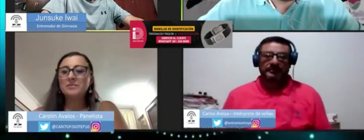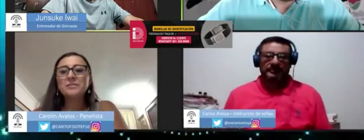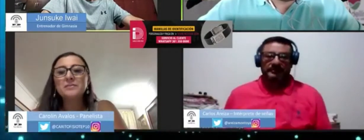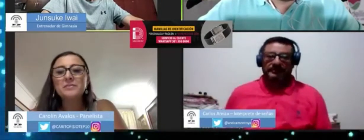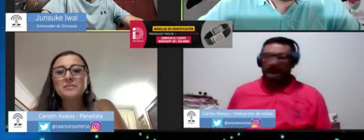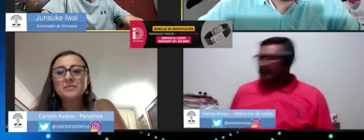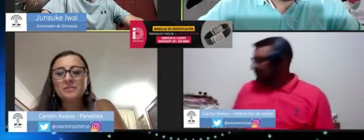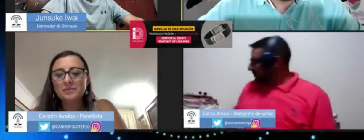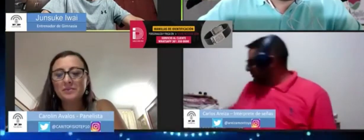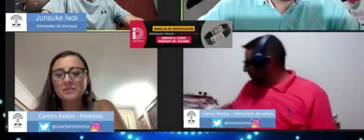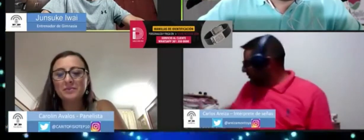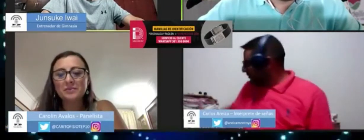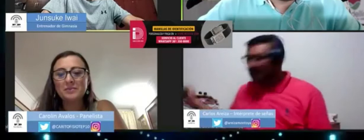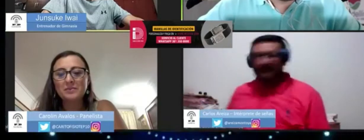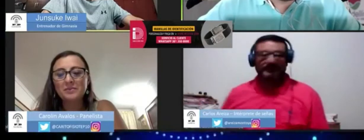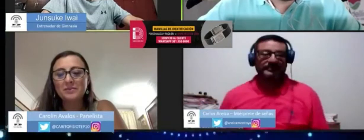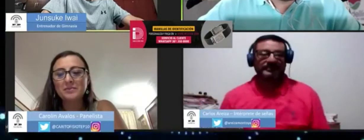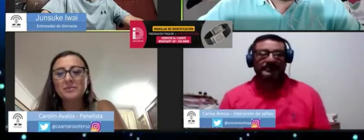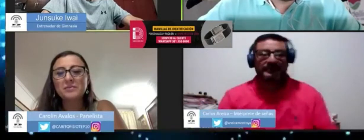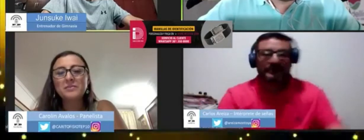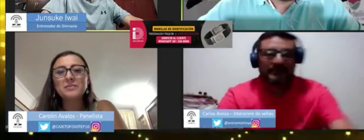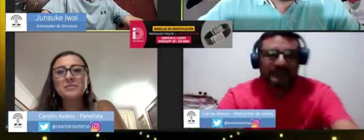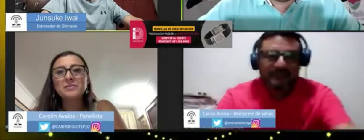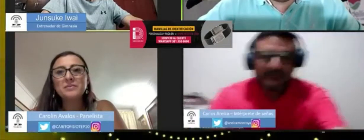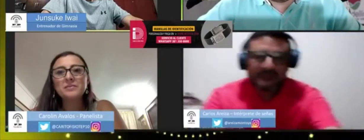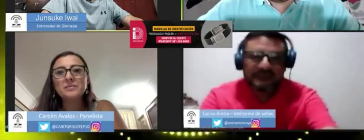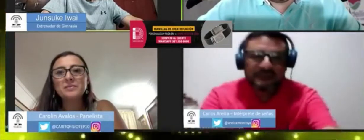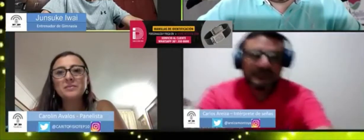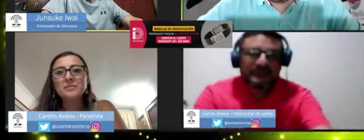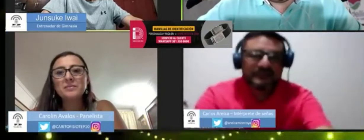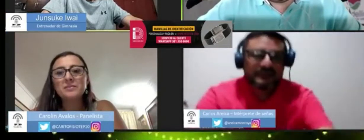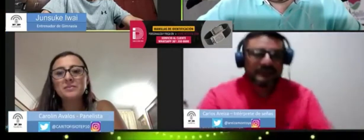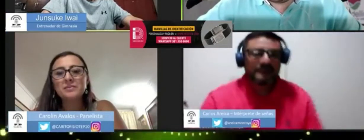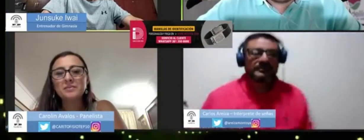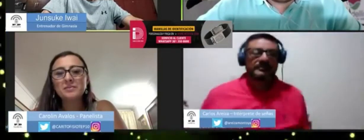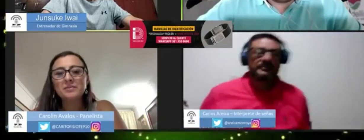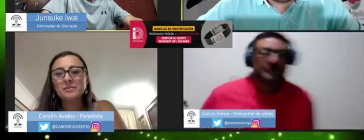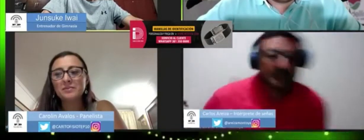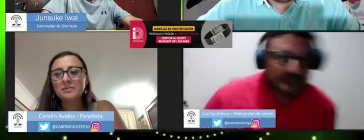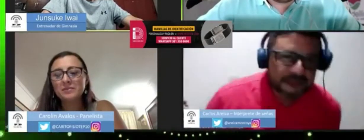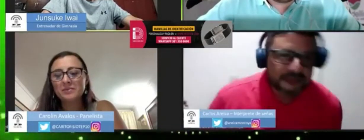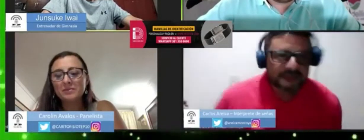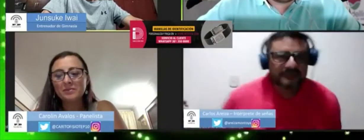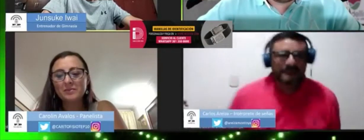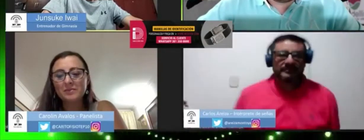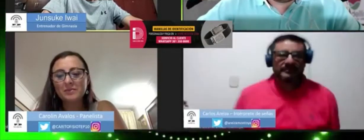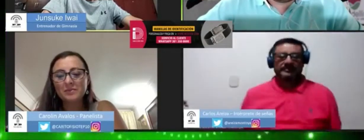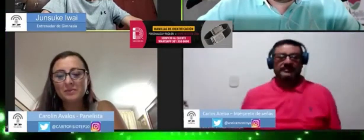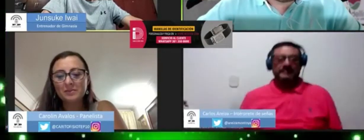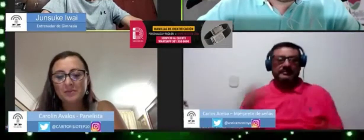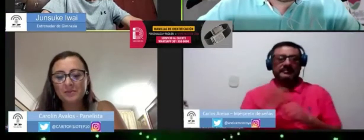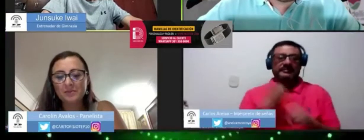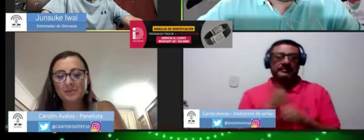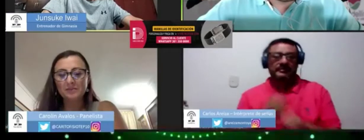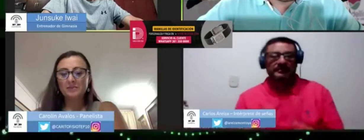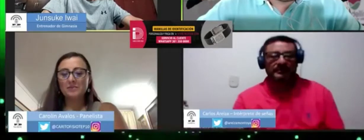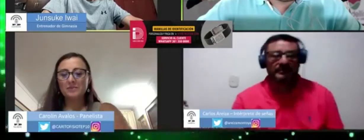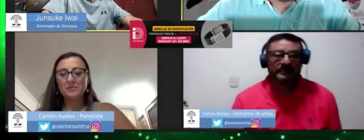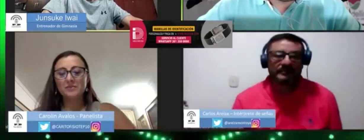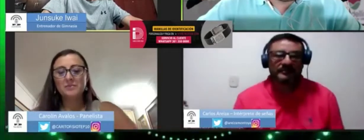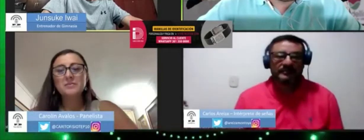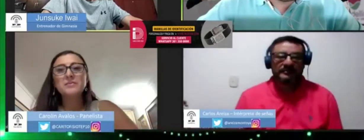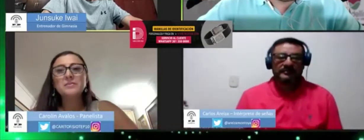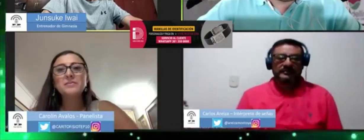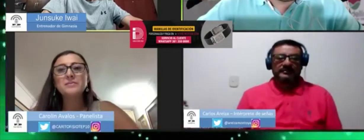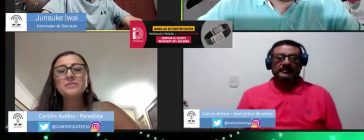y tuvo muy buena época para estar como tercero